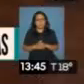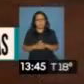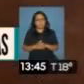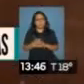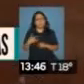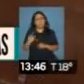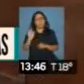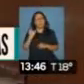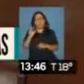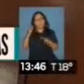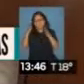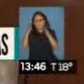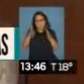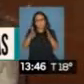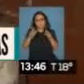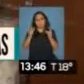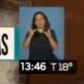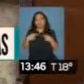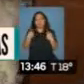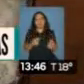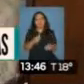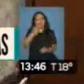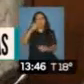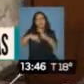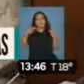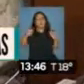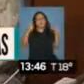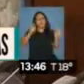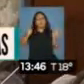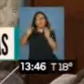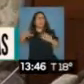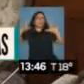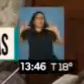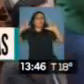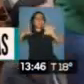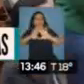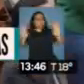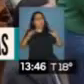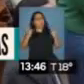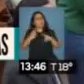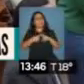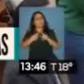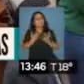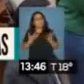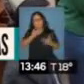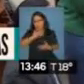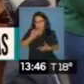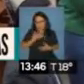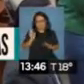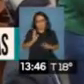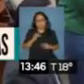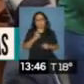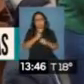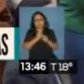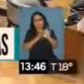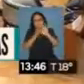No solamente se tiene que limitar a la entrega de trofeos o salir en una foto en algún campeonato, sino tiene que haber políticas públicas serias vinculadas